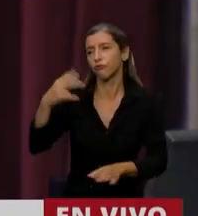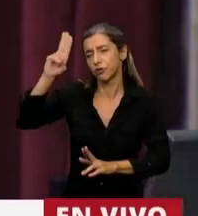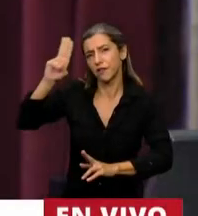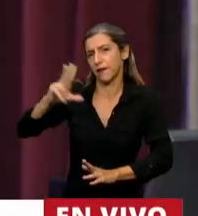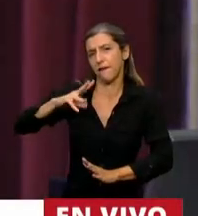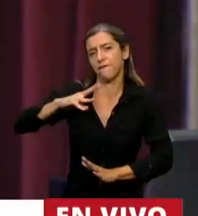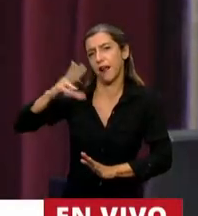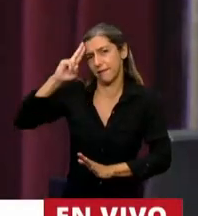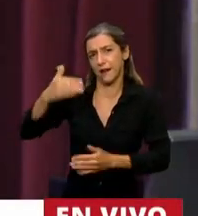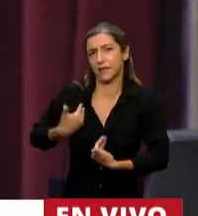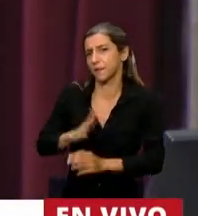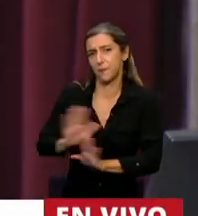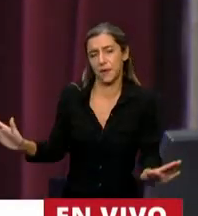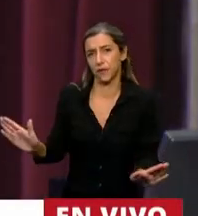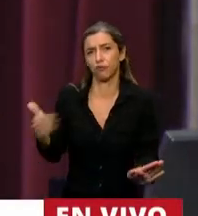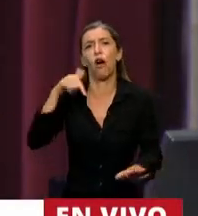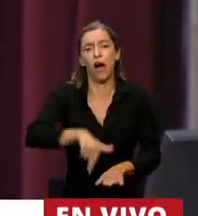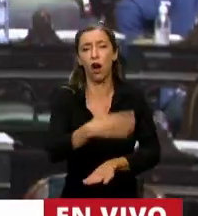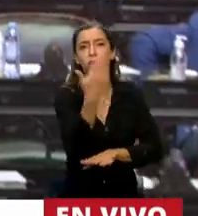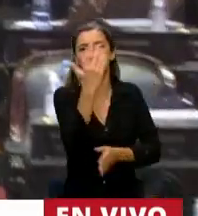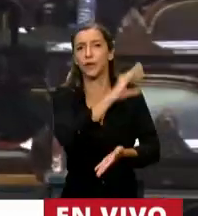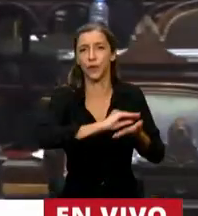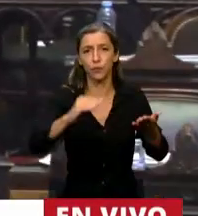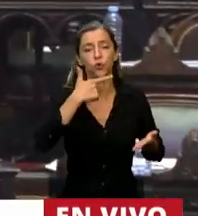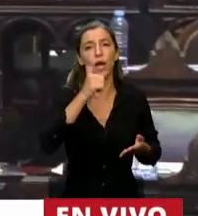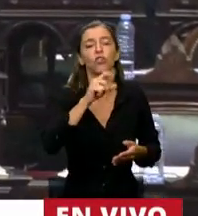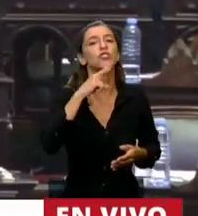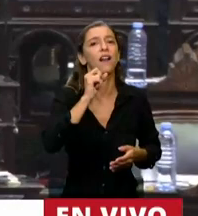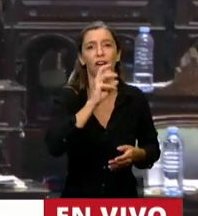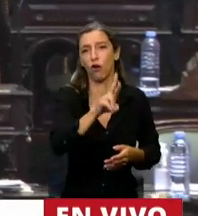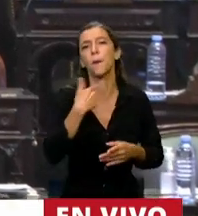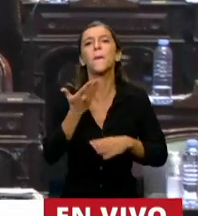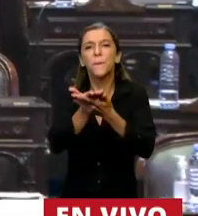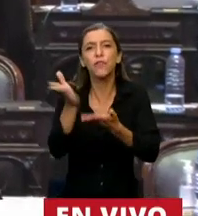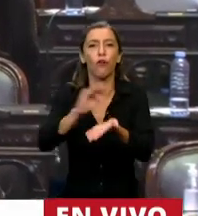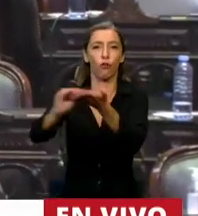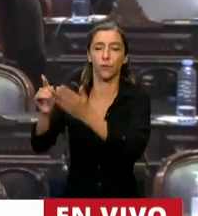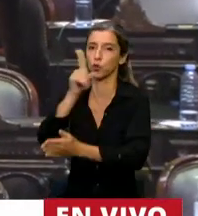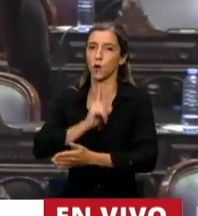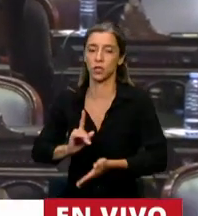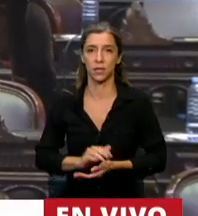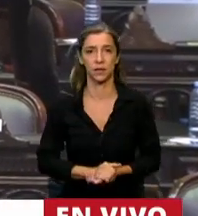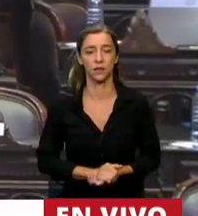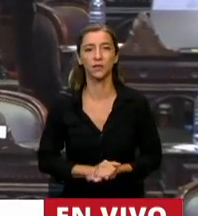Está en uso de la palabra el diputado Sebastián Salvador y le pido al resto de los diputados que hagan silencio.